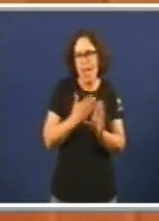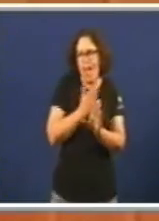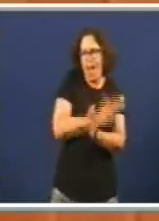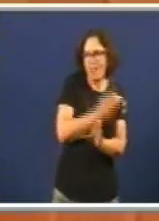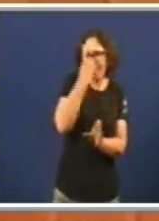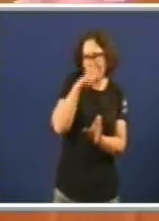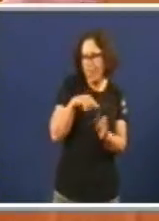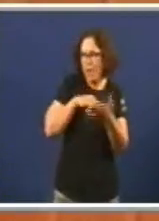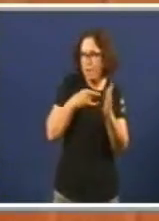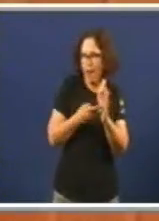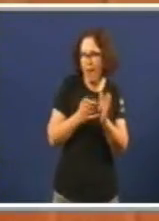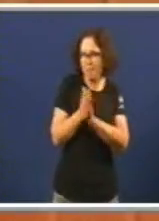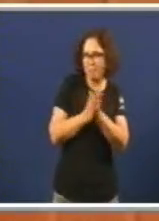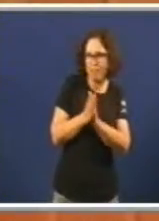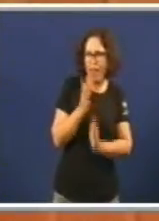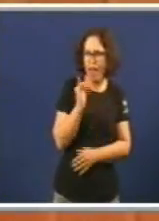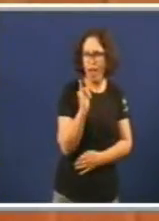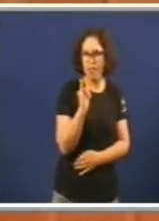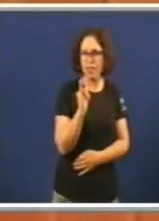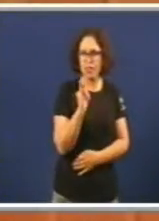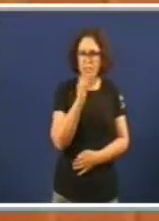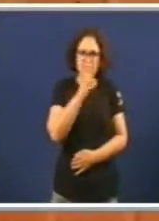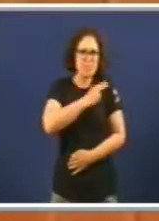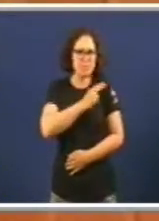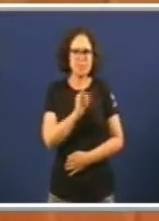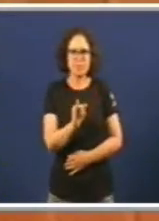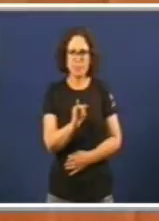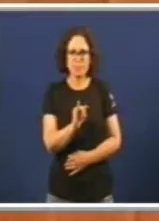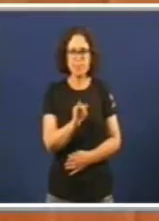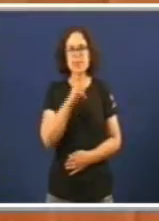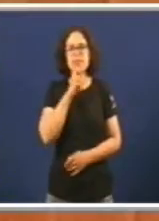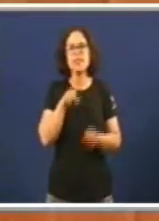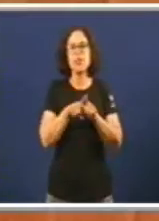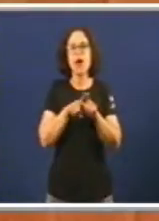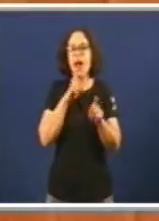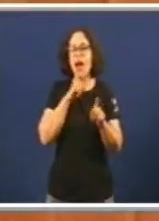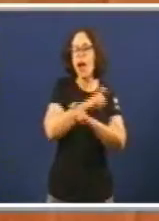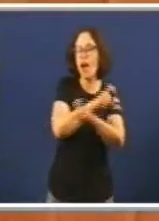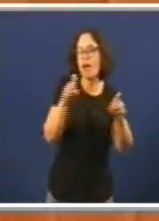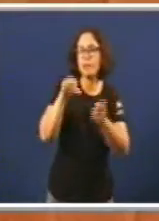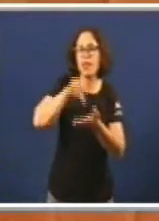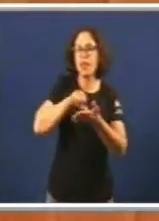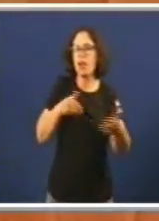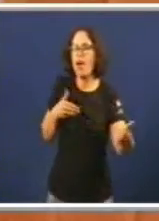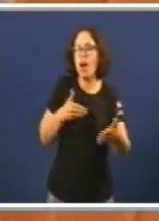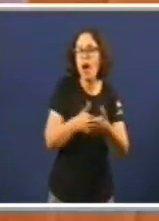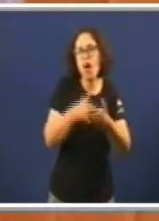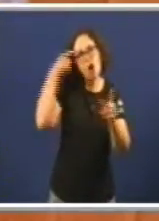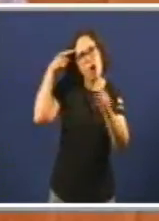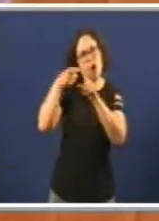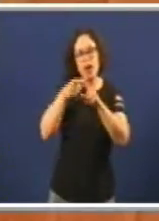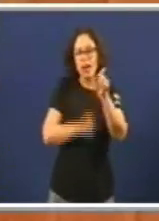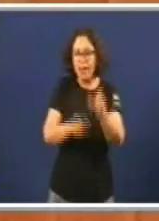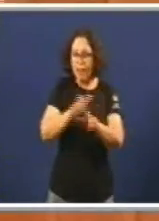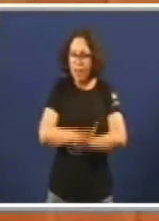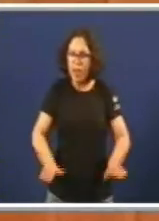absolutamente déspota. Volveu dicilo vostede aquí hoxe, dicindo que non avisaran até a víspera do fin de curso para non causar estrés ás